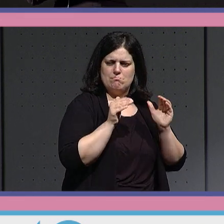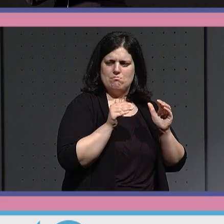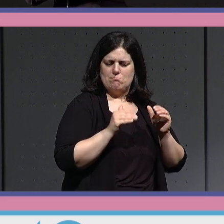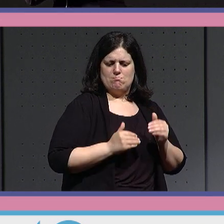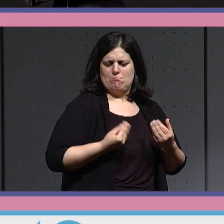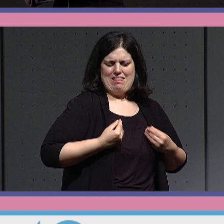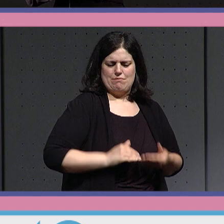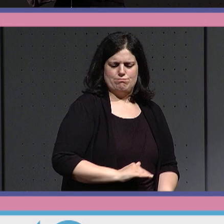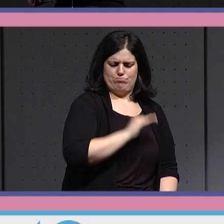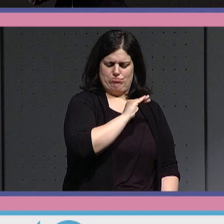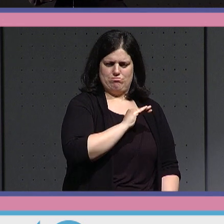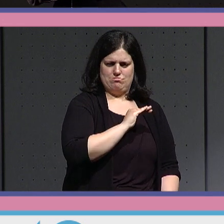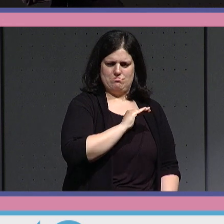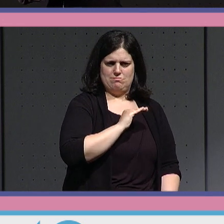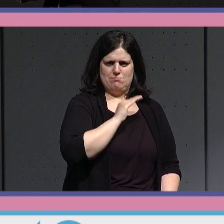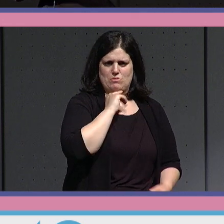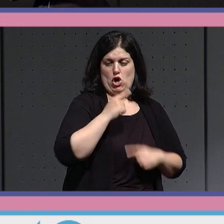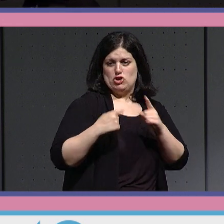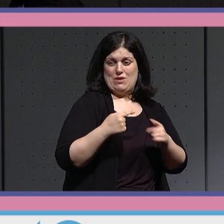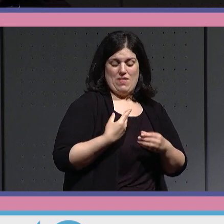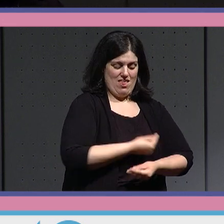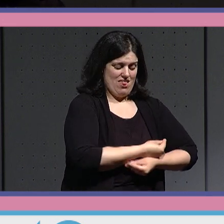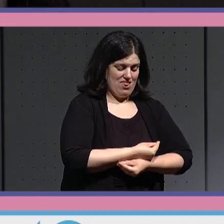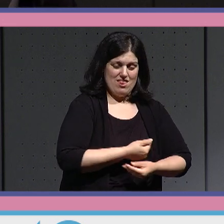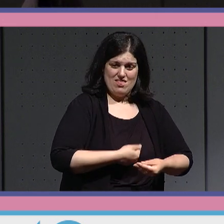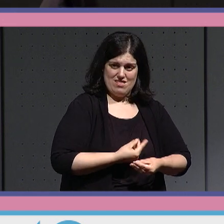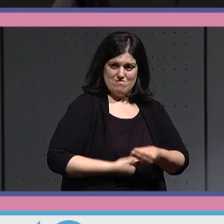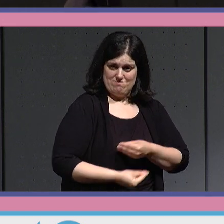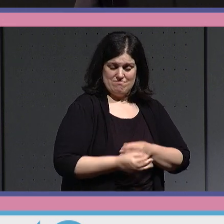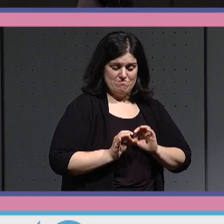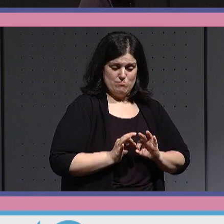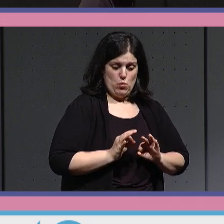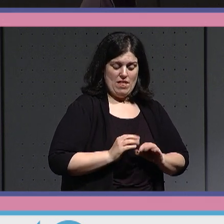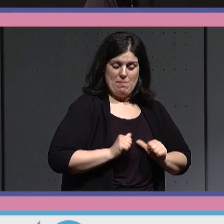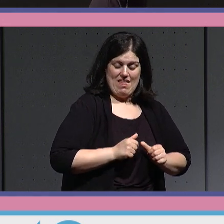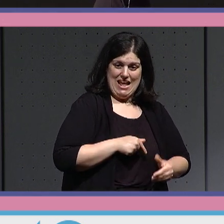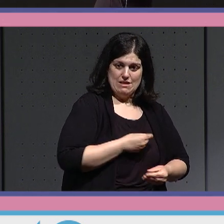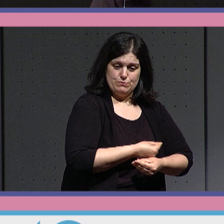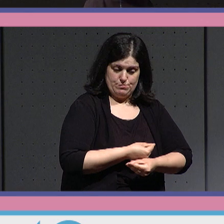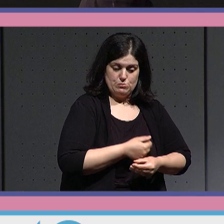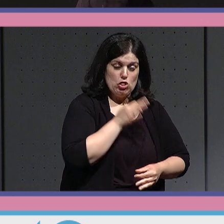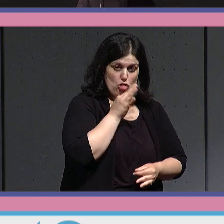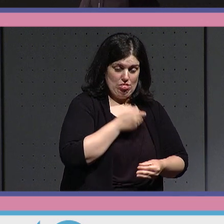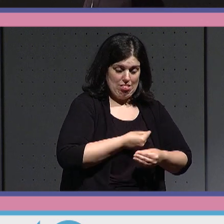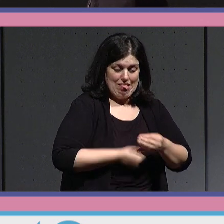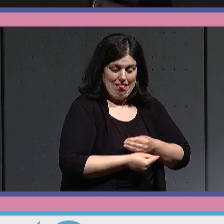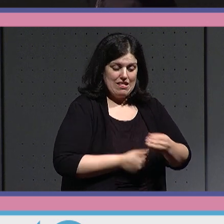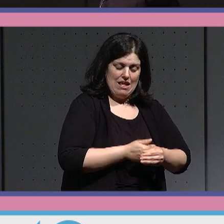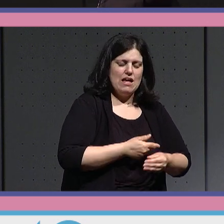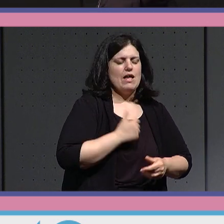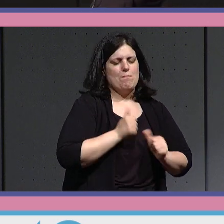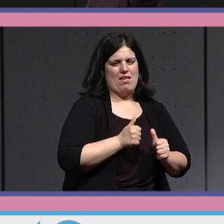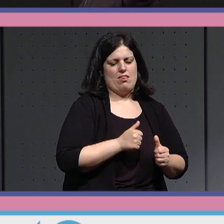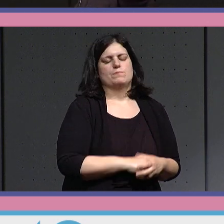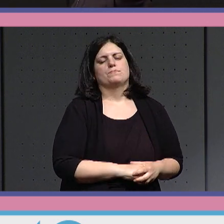muchas de ellas también tienen su origen en etapas embriónicas como le ocurre al TEA. ¿Cuál es la edad de inicio de esta comorbilidad? ¿Cuándo tenemos que